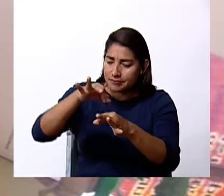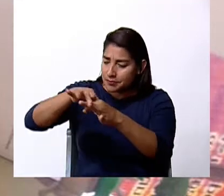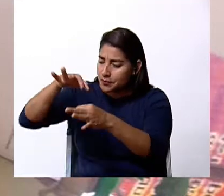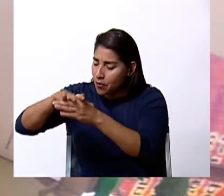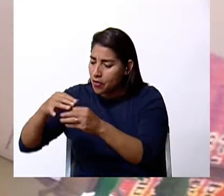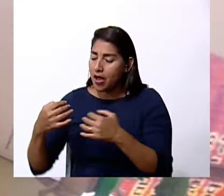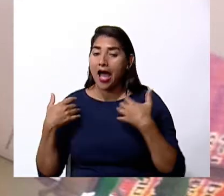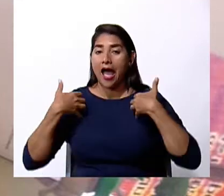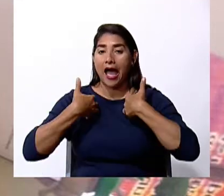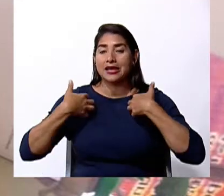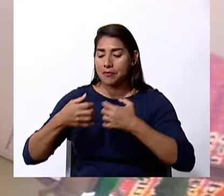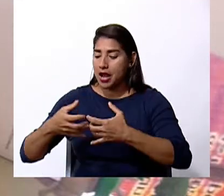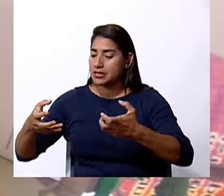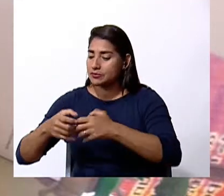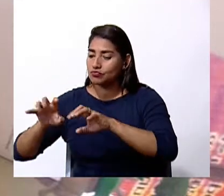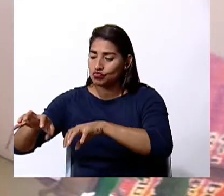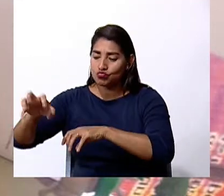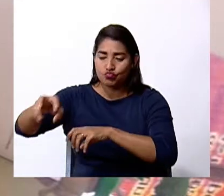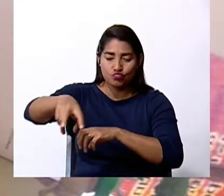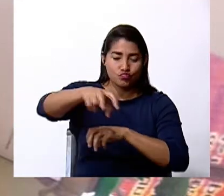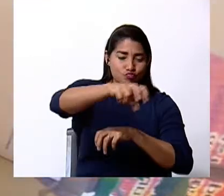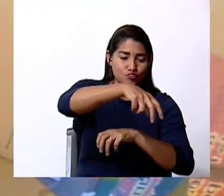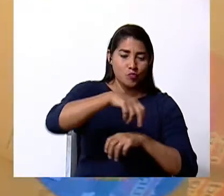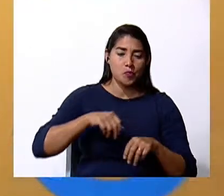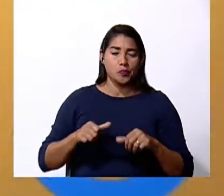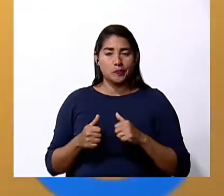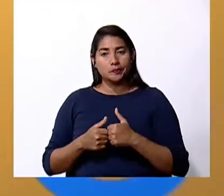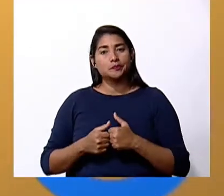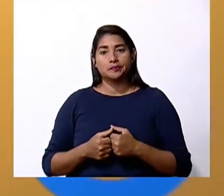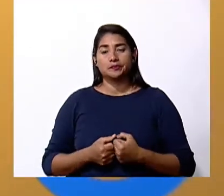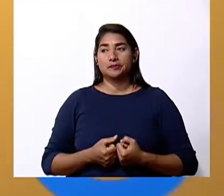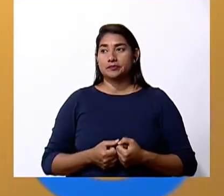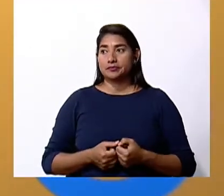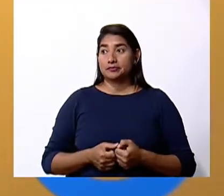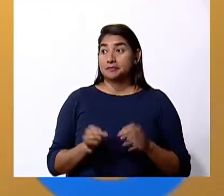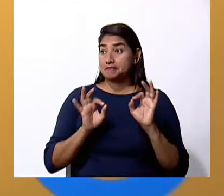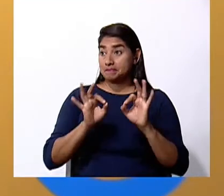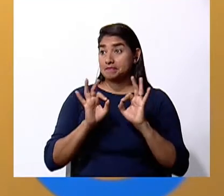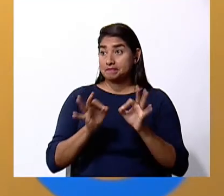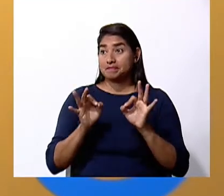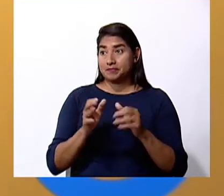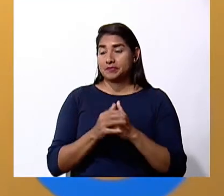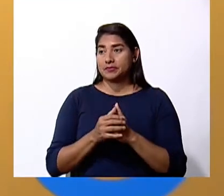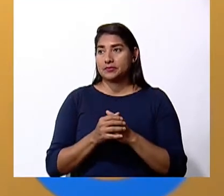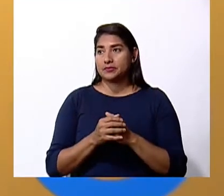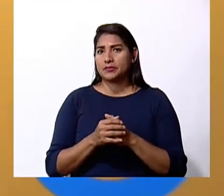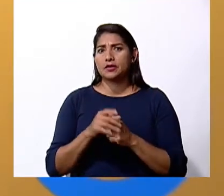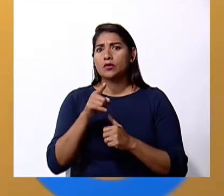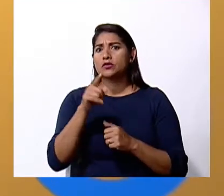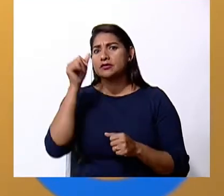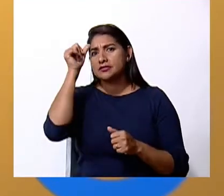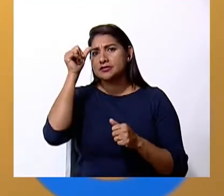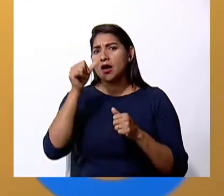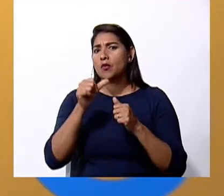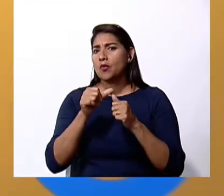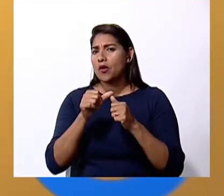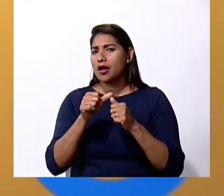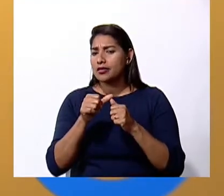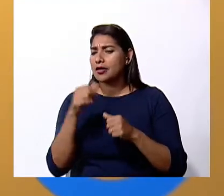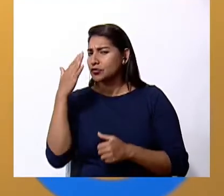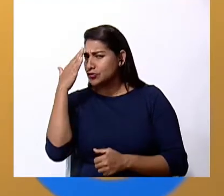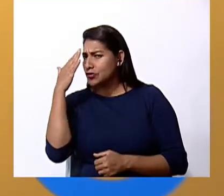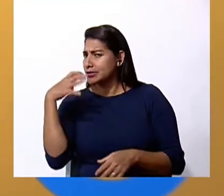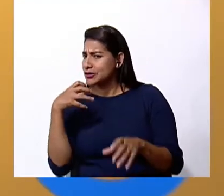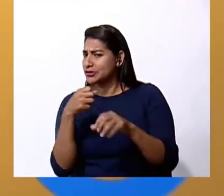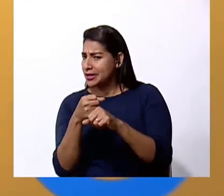la crianza de ciertos animales. Muy bien. ¿Te acordás? Y sí lo hiciste, me imagino